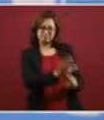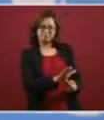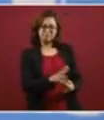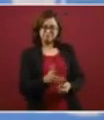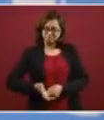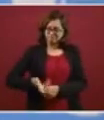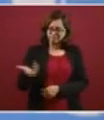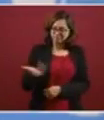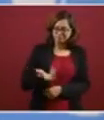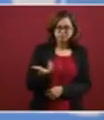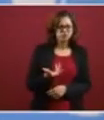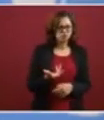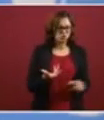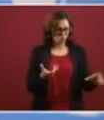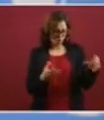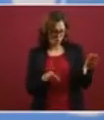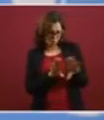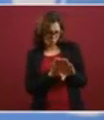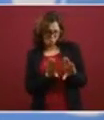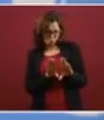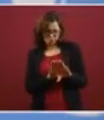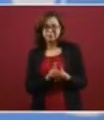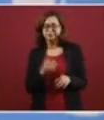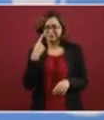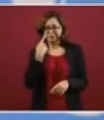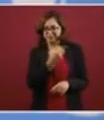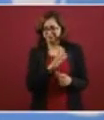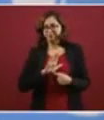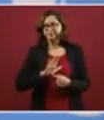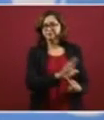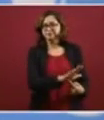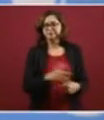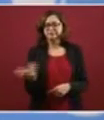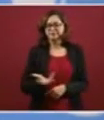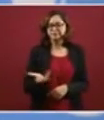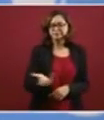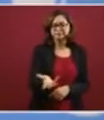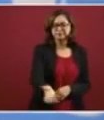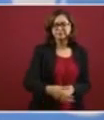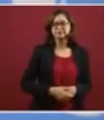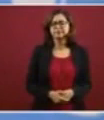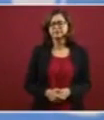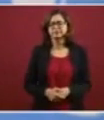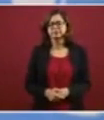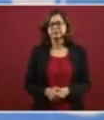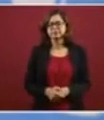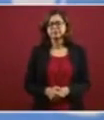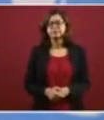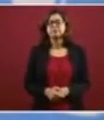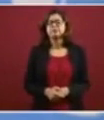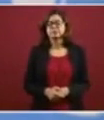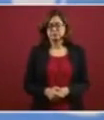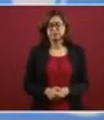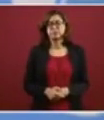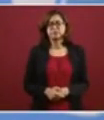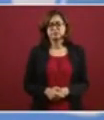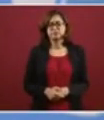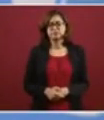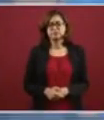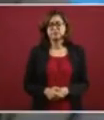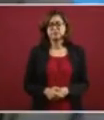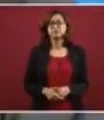los como en mexico van a tener ustedes la